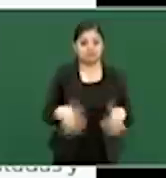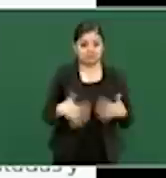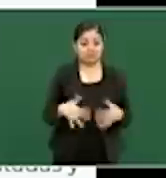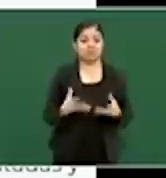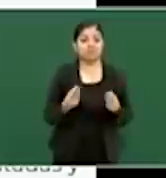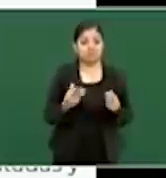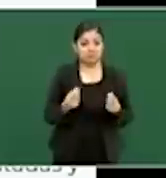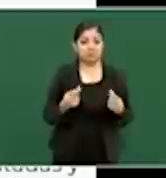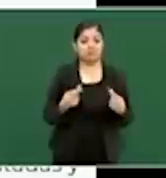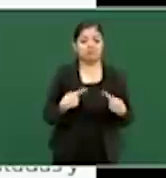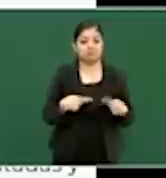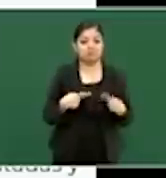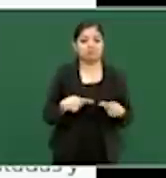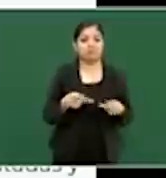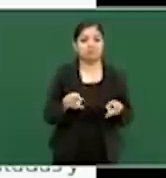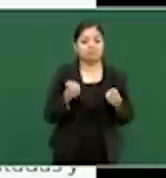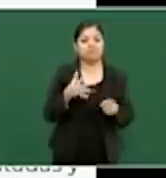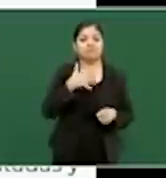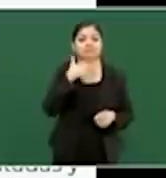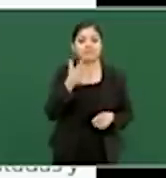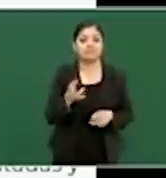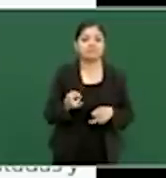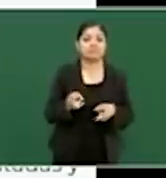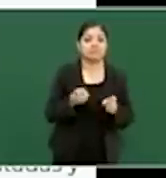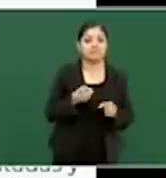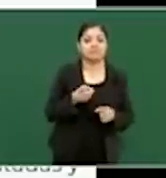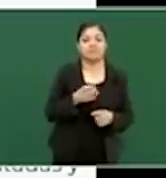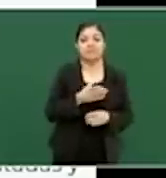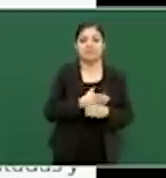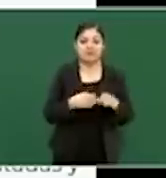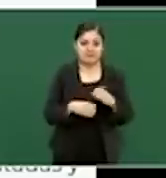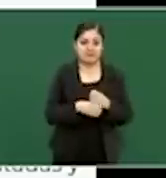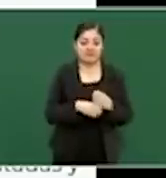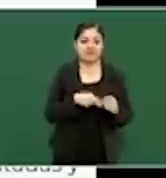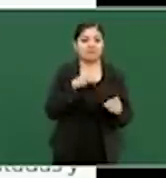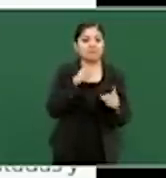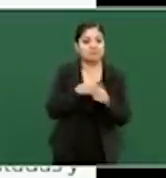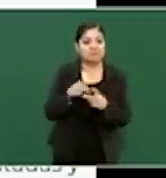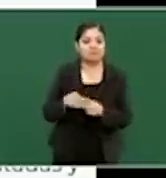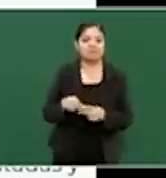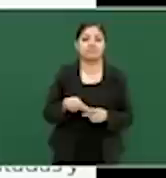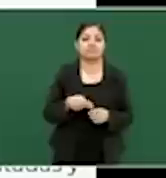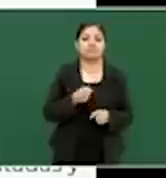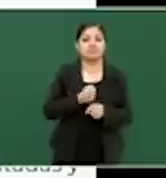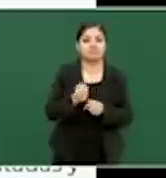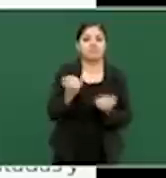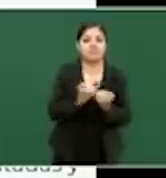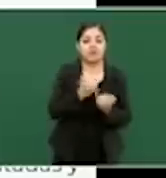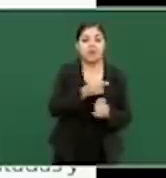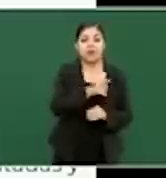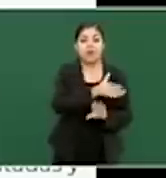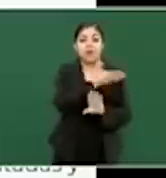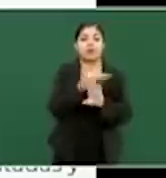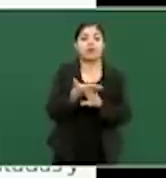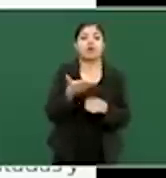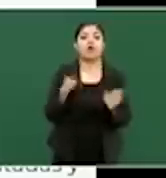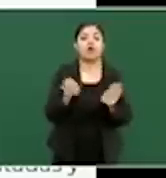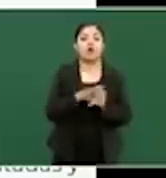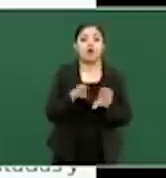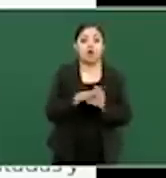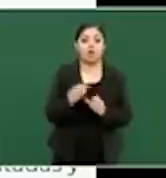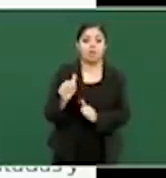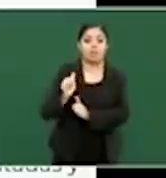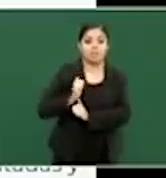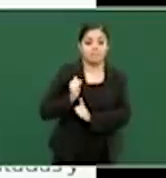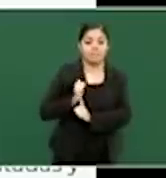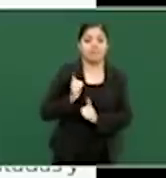delincuencial importante que ha llevado a tener algunas agresiones, tanto autoridades civiles como autoridades